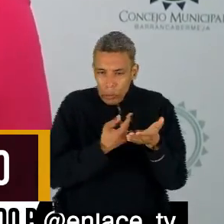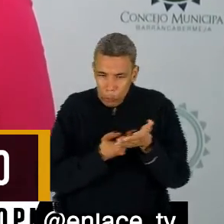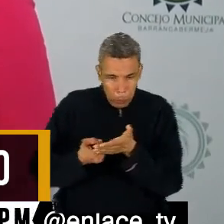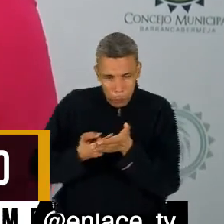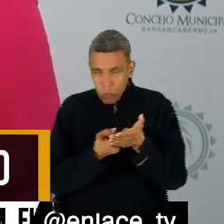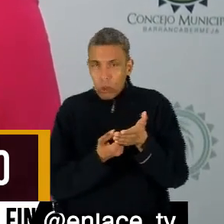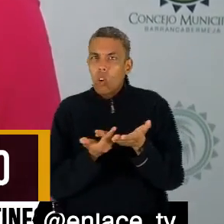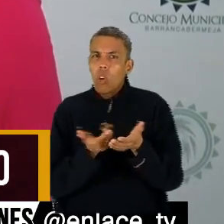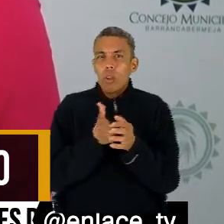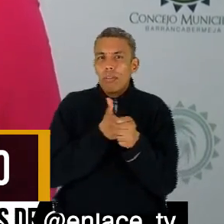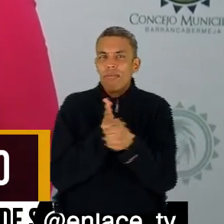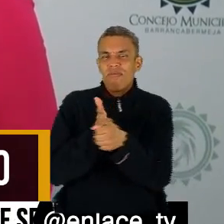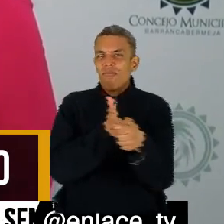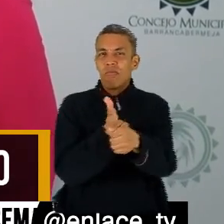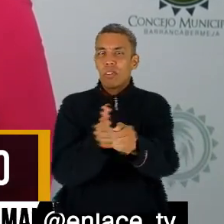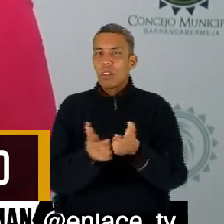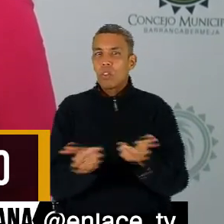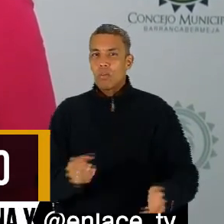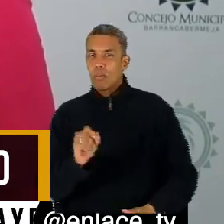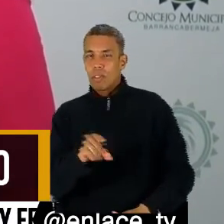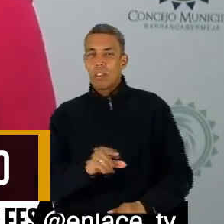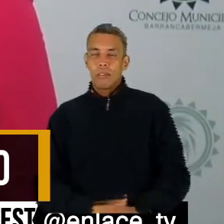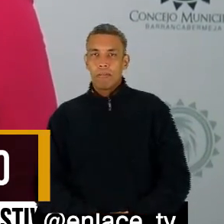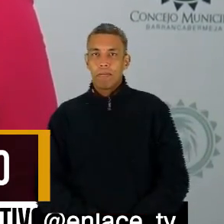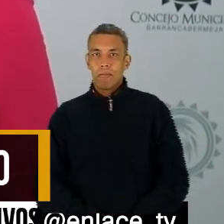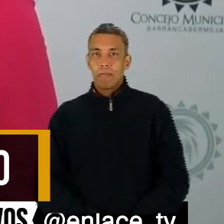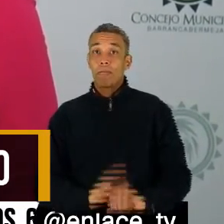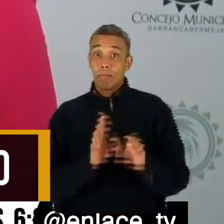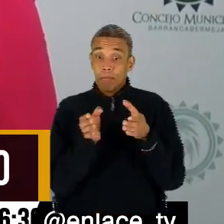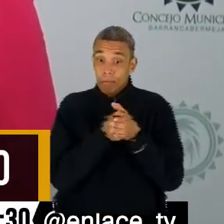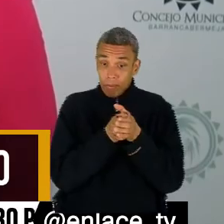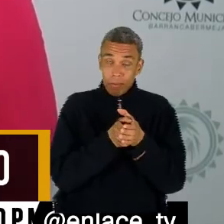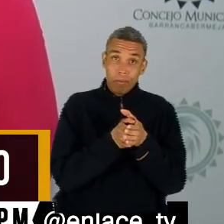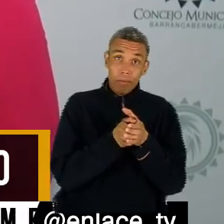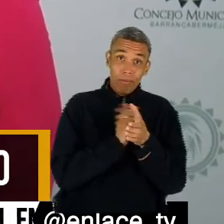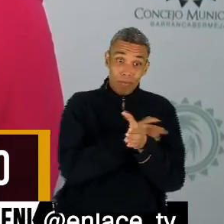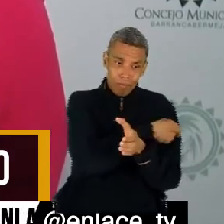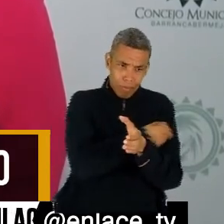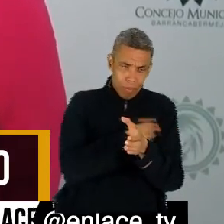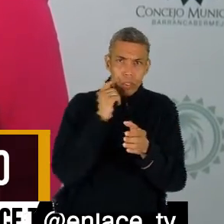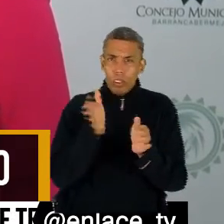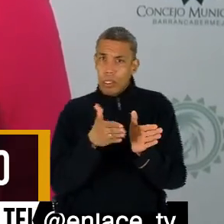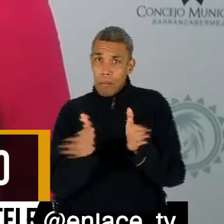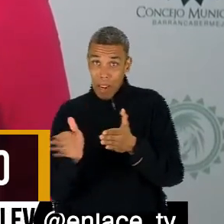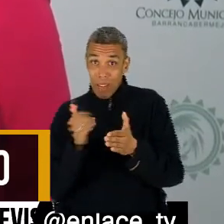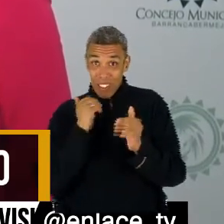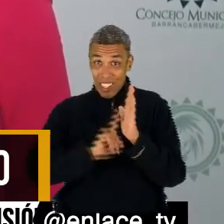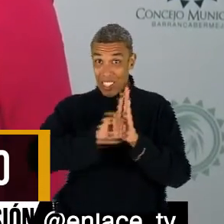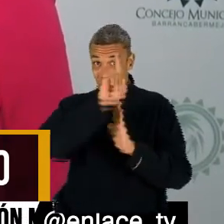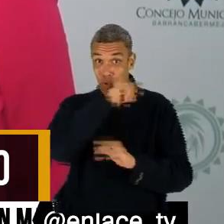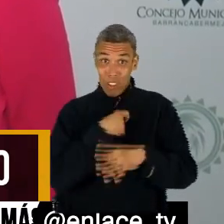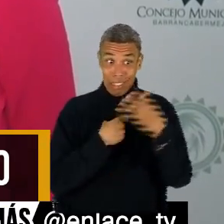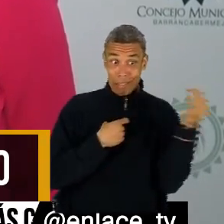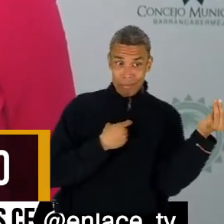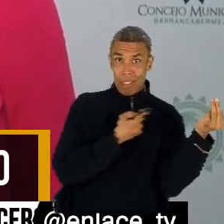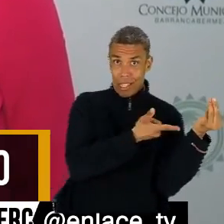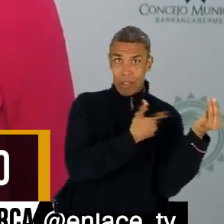la metodología que se tomó primero en la Comisión del Plan y la Comisión de Hacienda era, nosotros pues hicimos la socialización